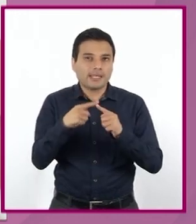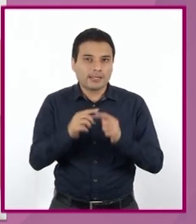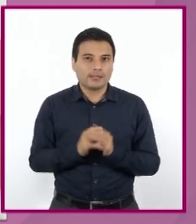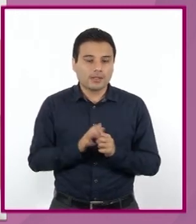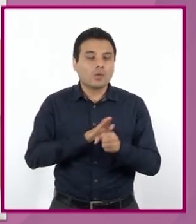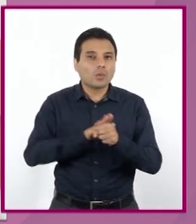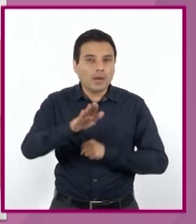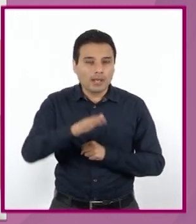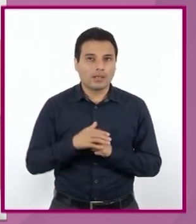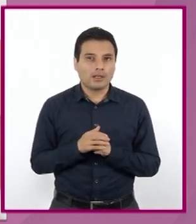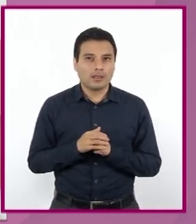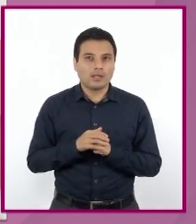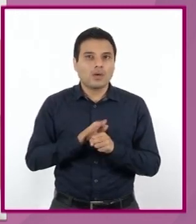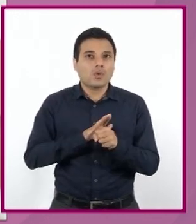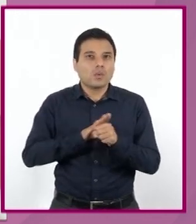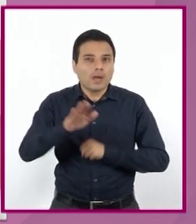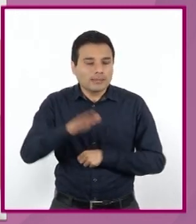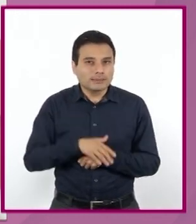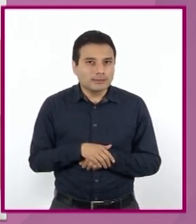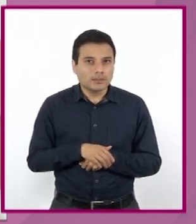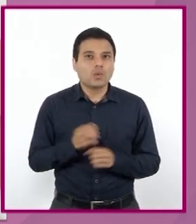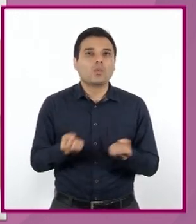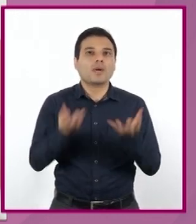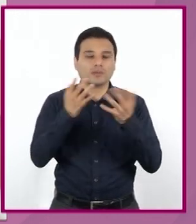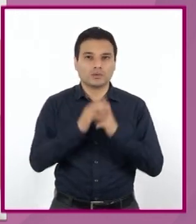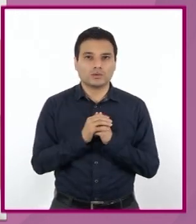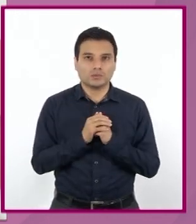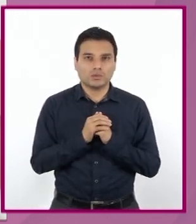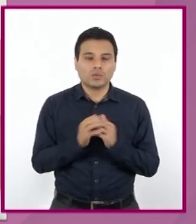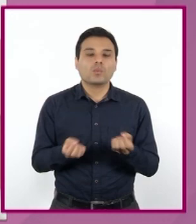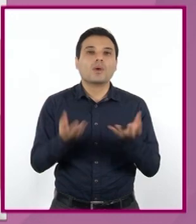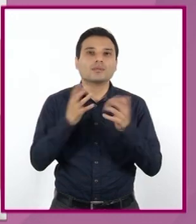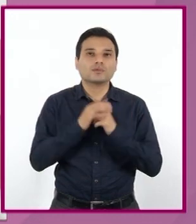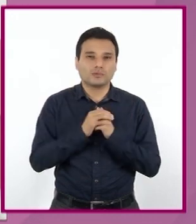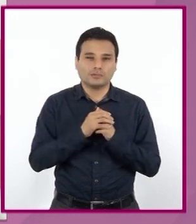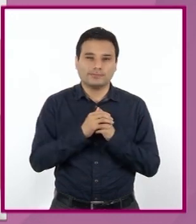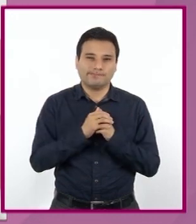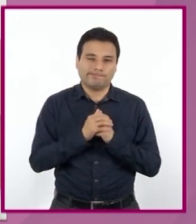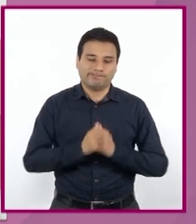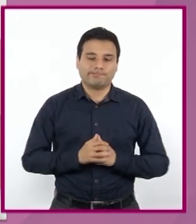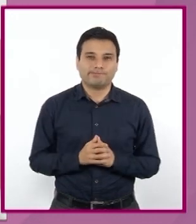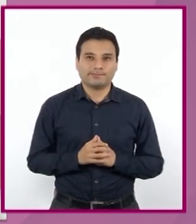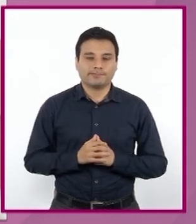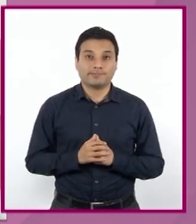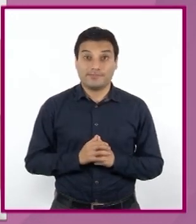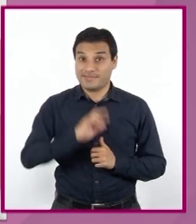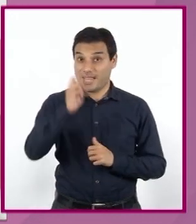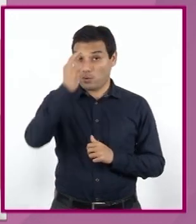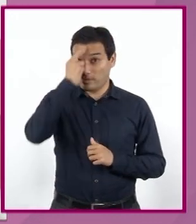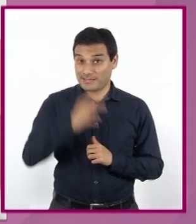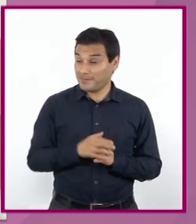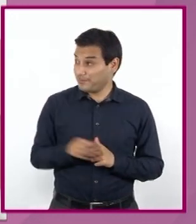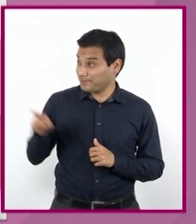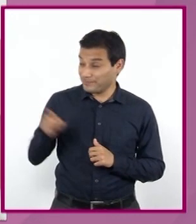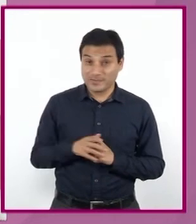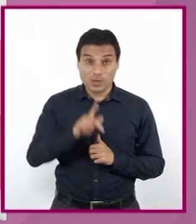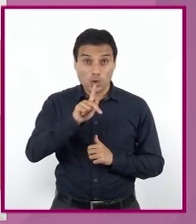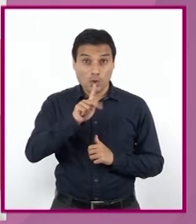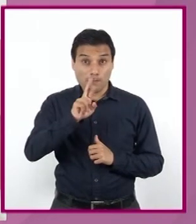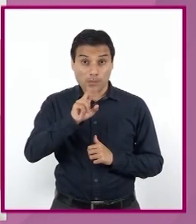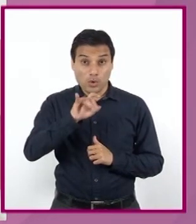¿Cuál? ¿Cuáles? ¿Cuánto? ¿Cuántas? ¿Cuántos? Recuerden que estos pronombres llevan